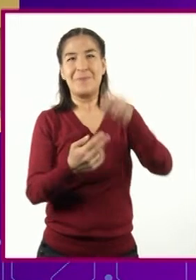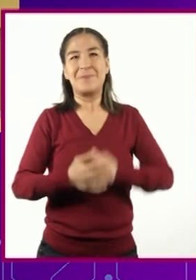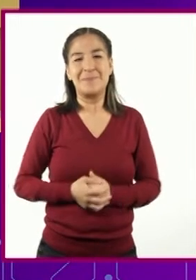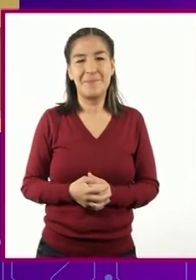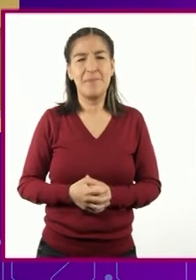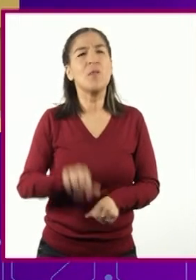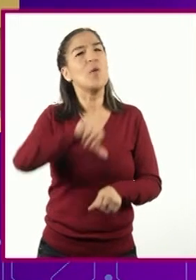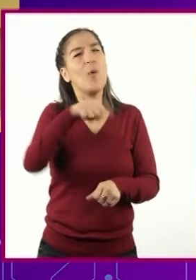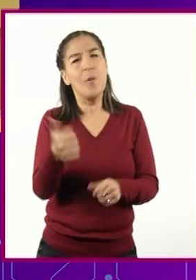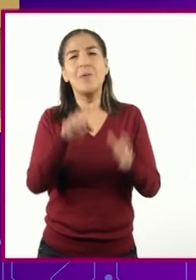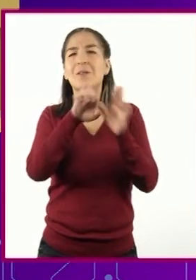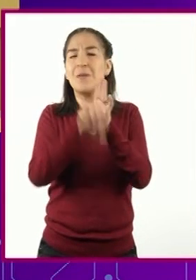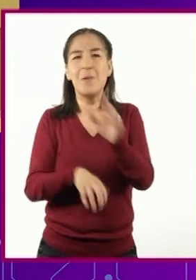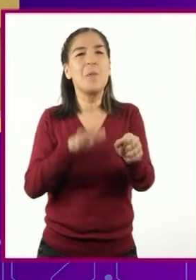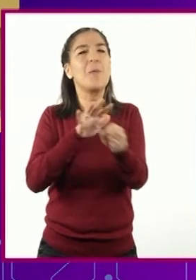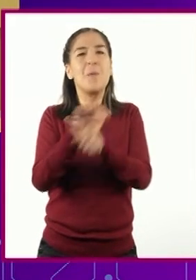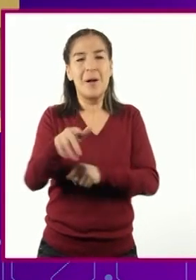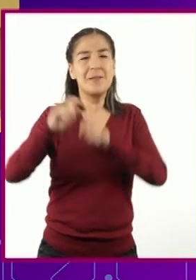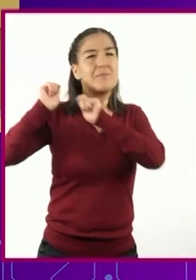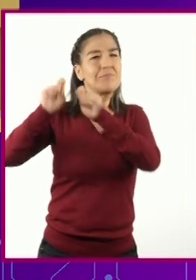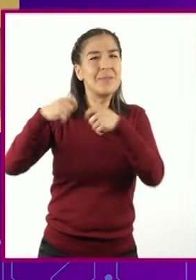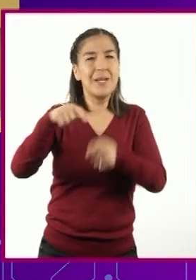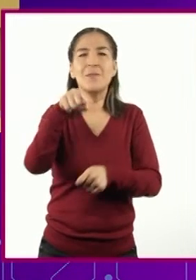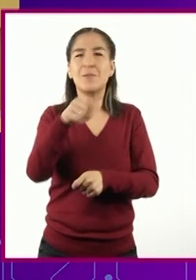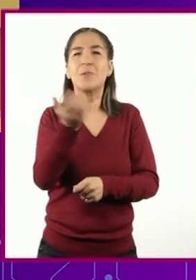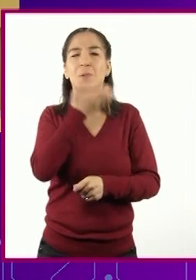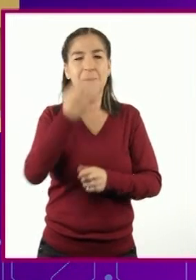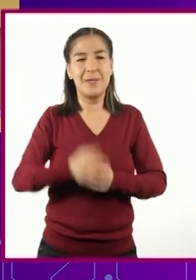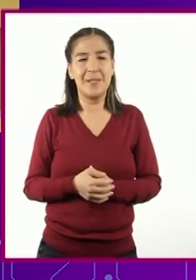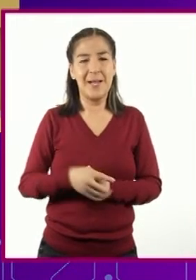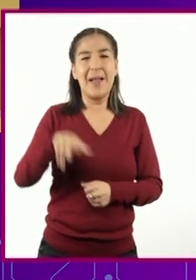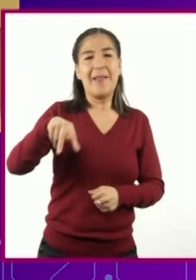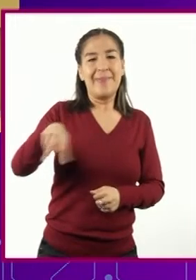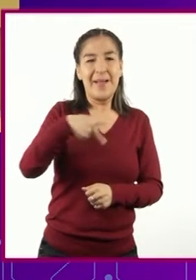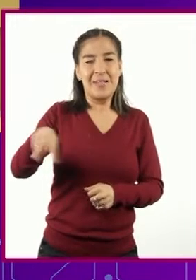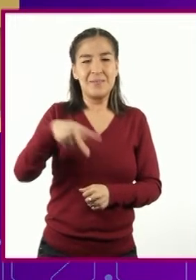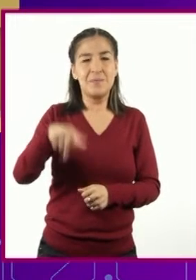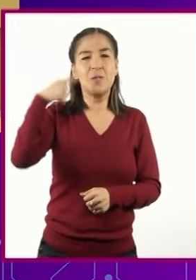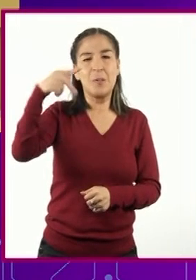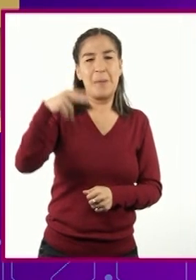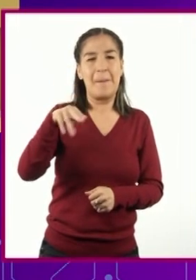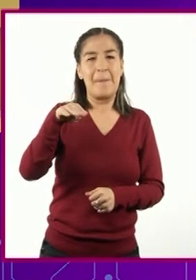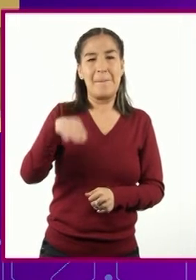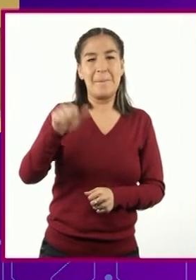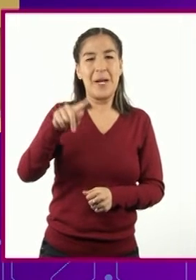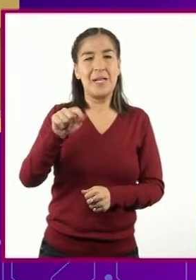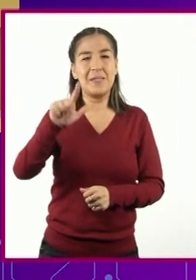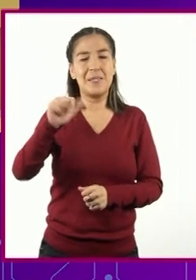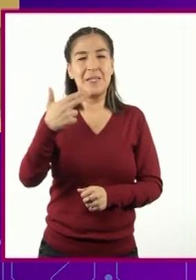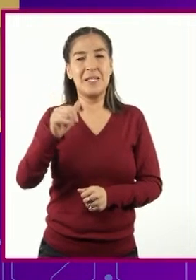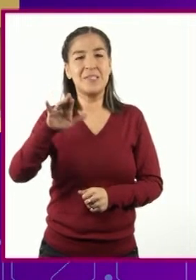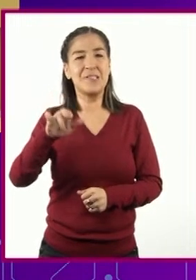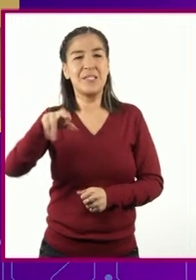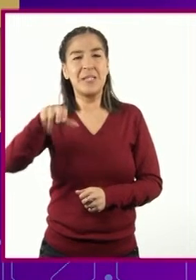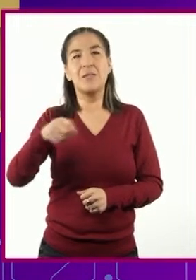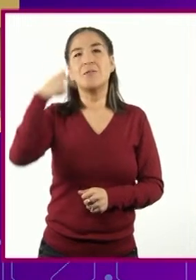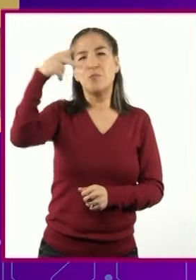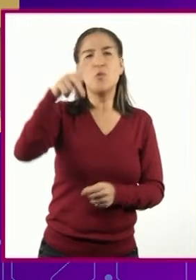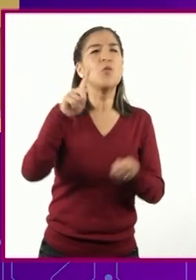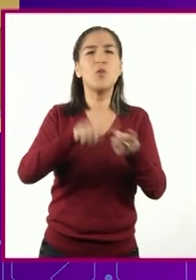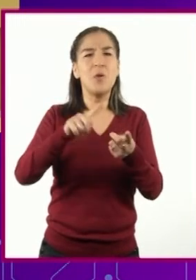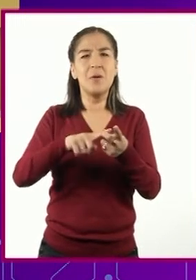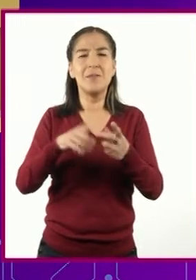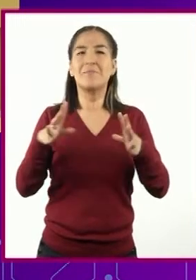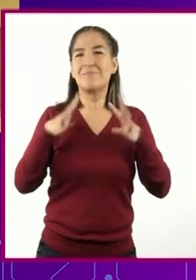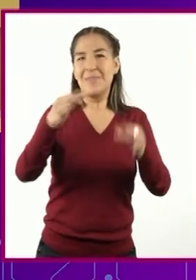Otro ejemplo de las tradiciones locales es la danza de los matlachines o matachines, que proviene